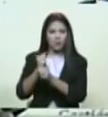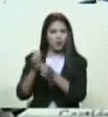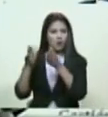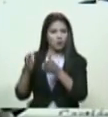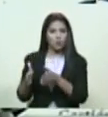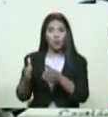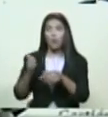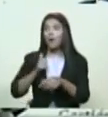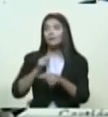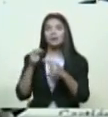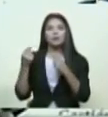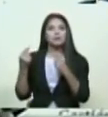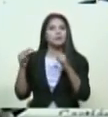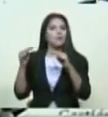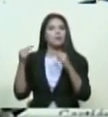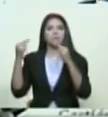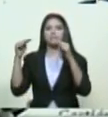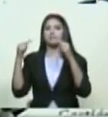cualquier nivel